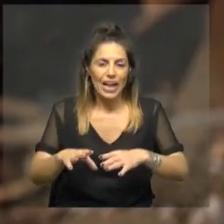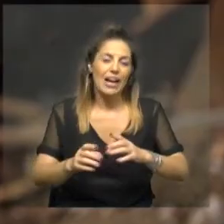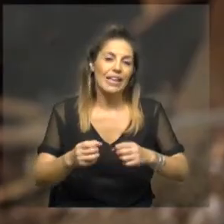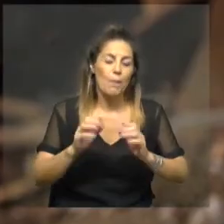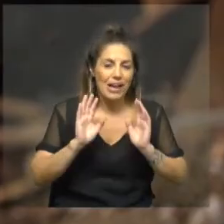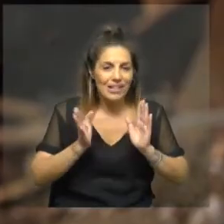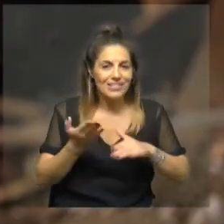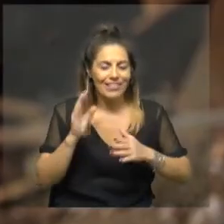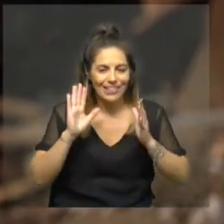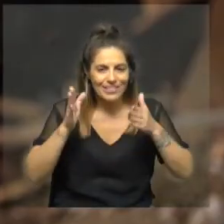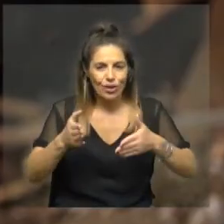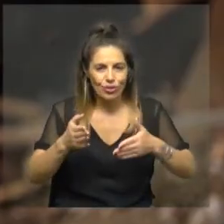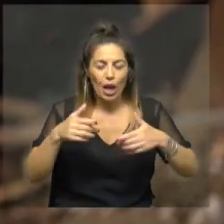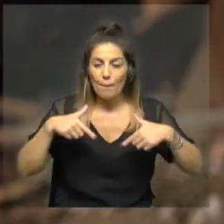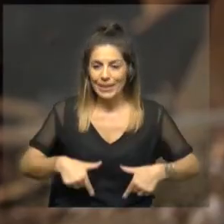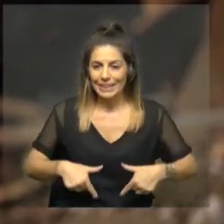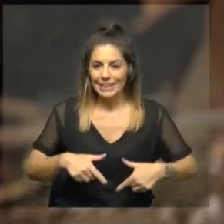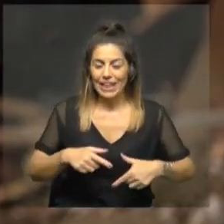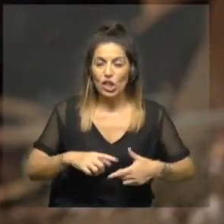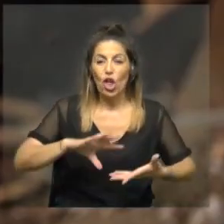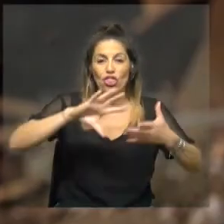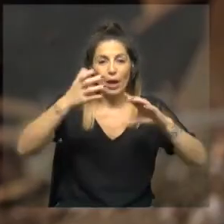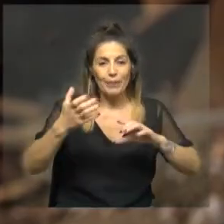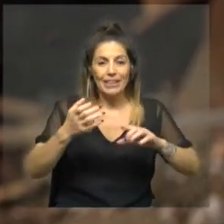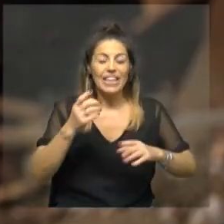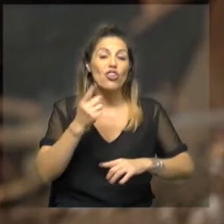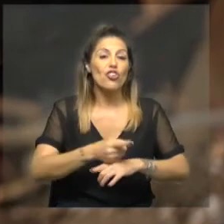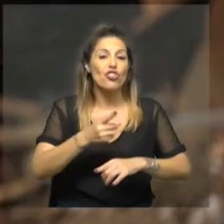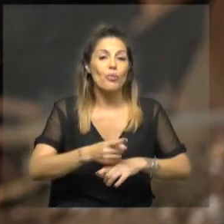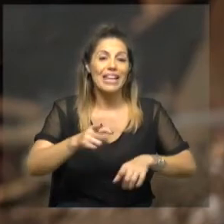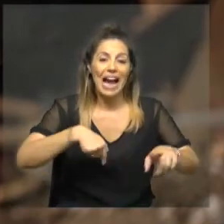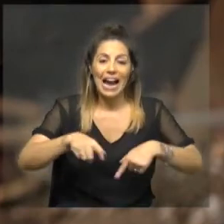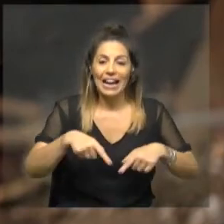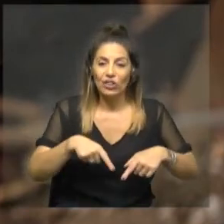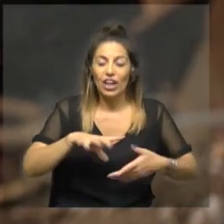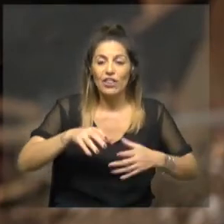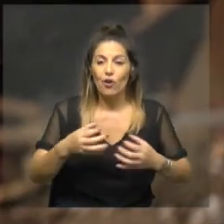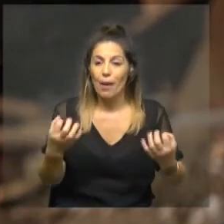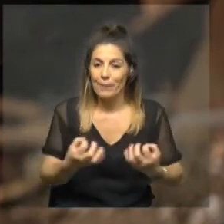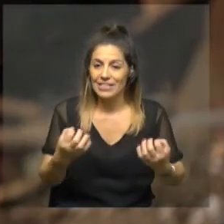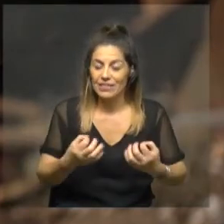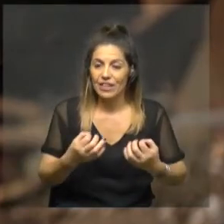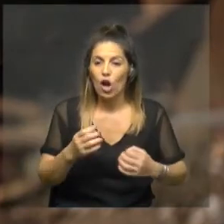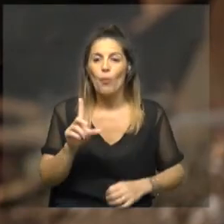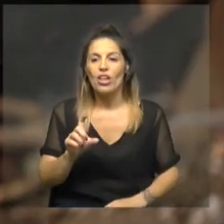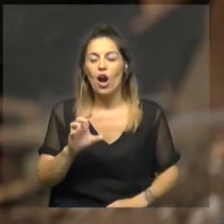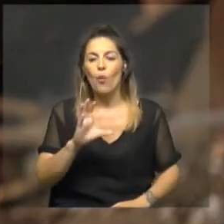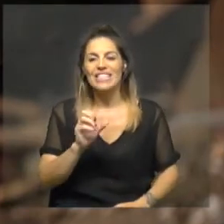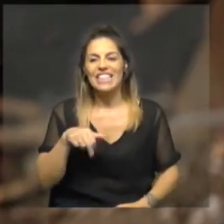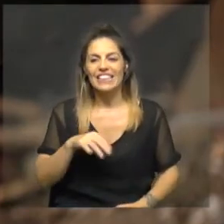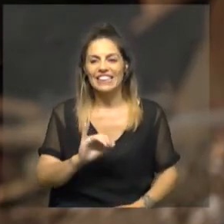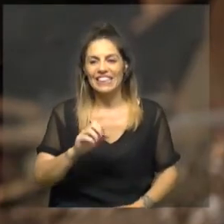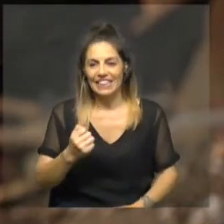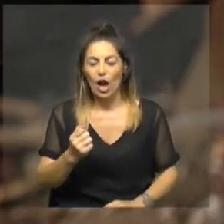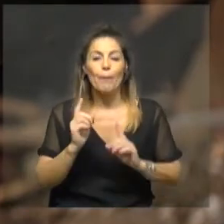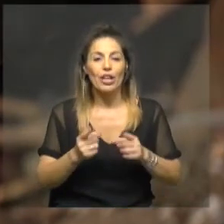que incluso el Ministerio de Ambiente nos obliga a gestionar de una forma muy específica, como en el caso del agua de Sentina. Pero también hay que diferenciar entre dos